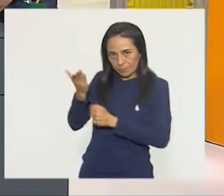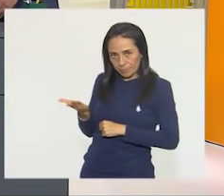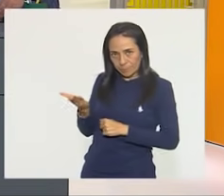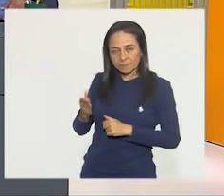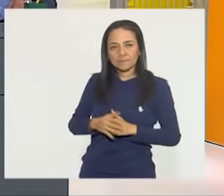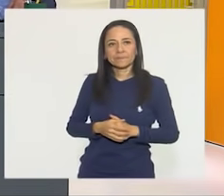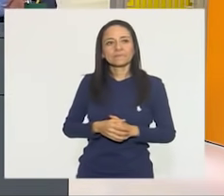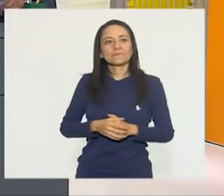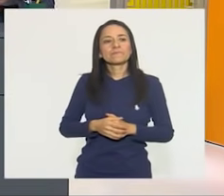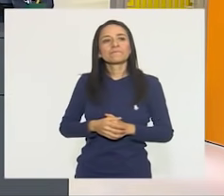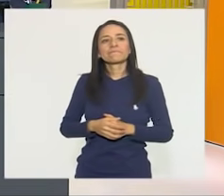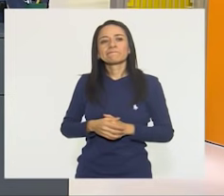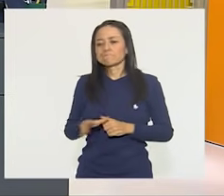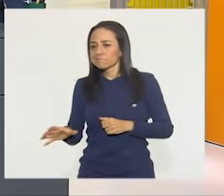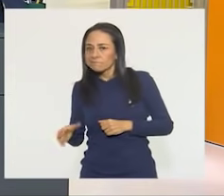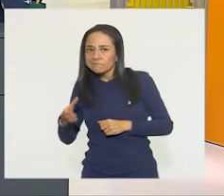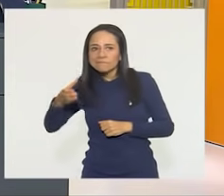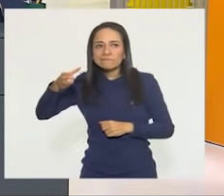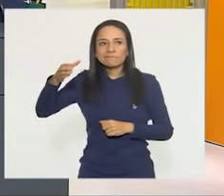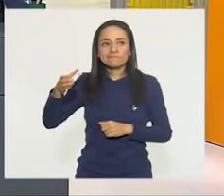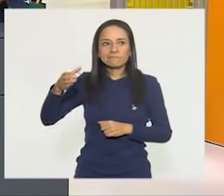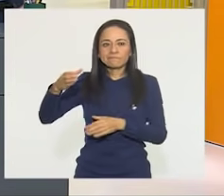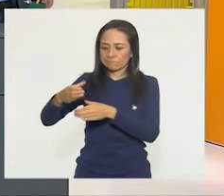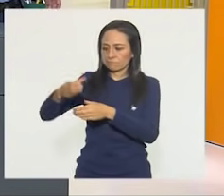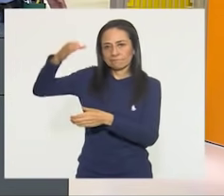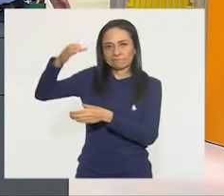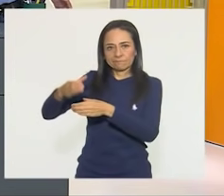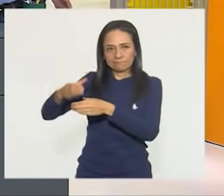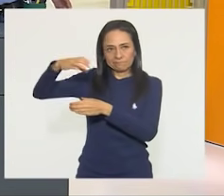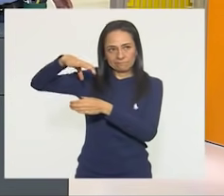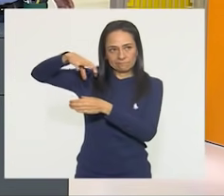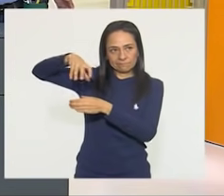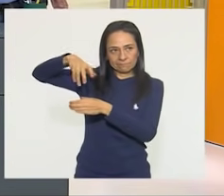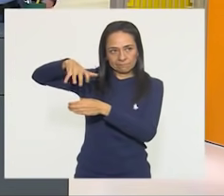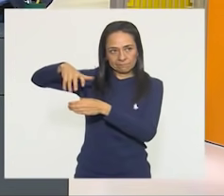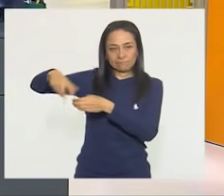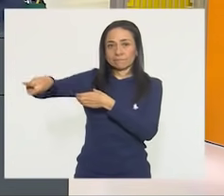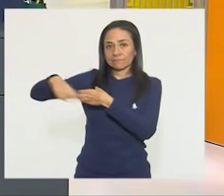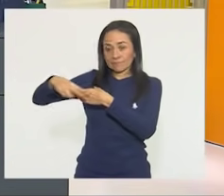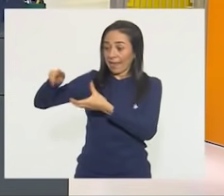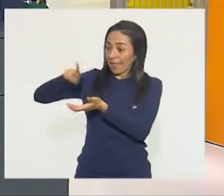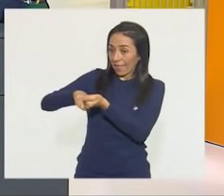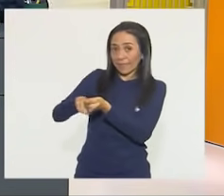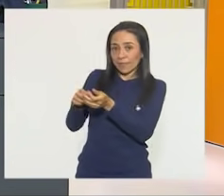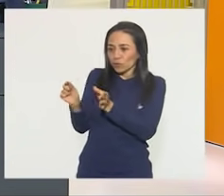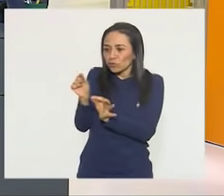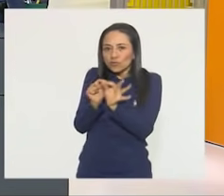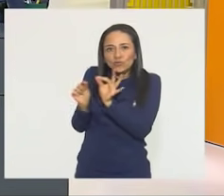Tengo aquí a la mano un frasco con algunas semillas y un